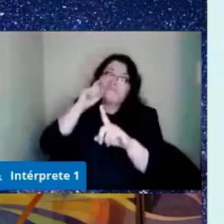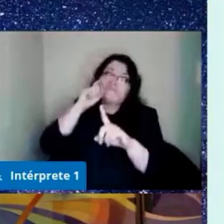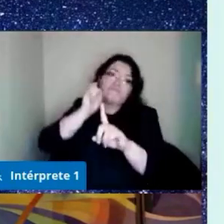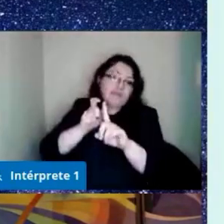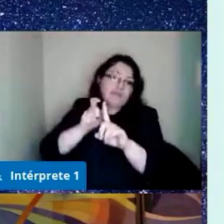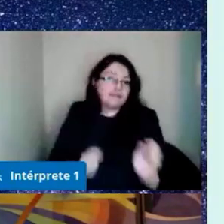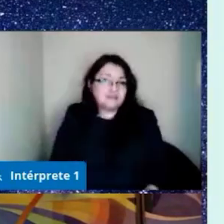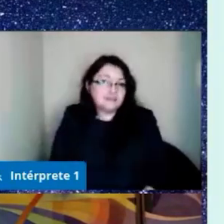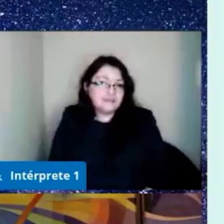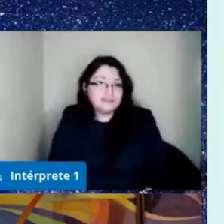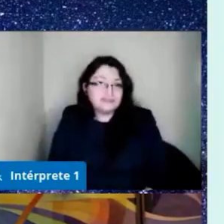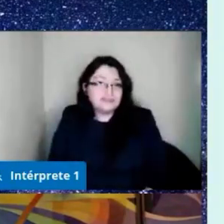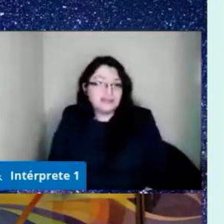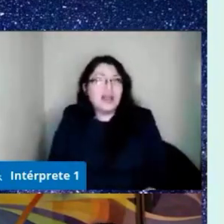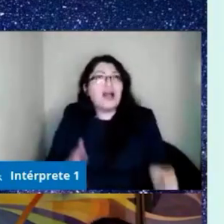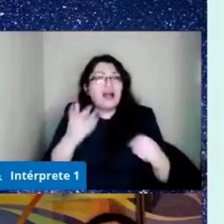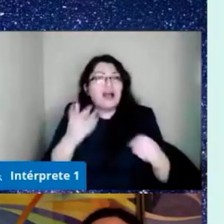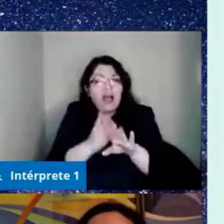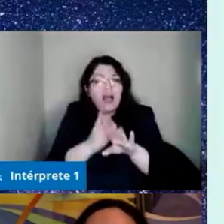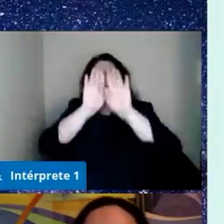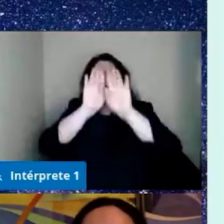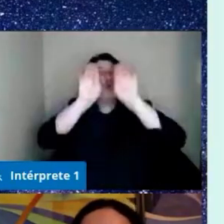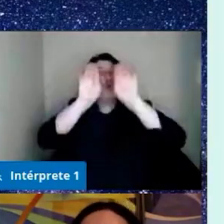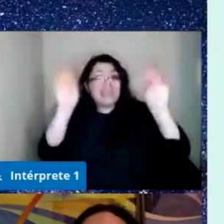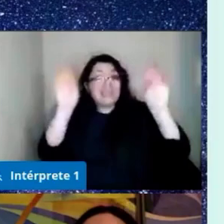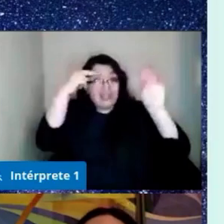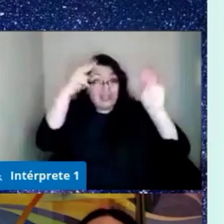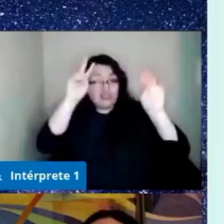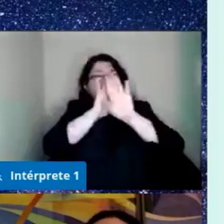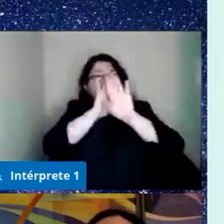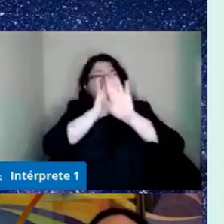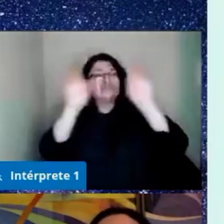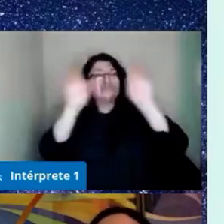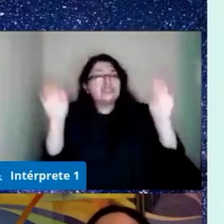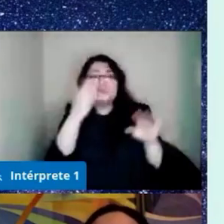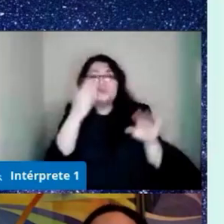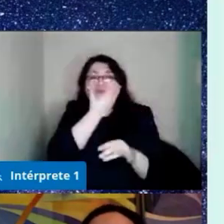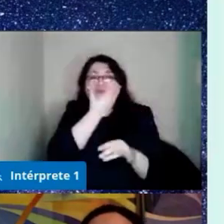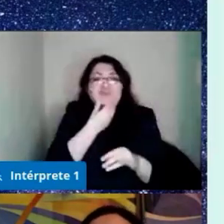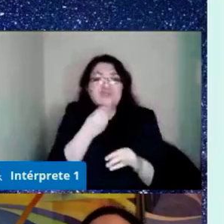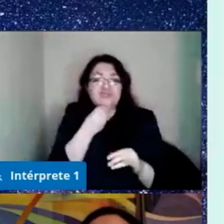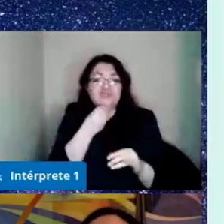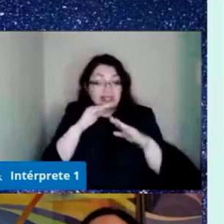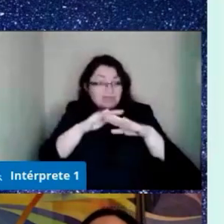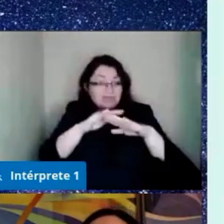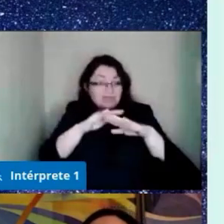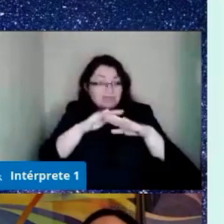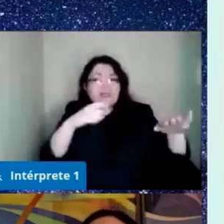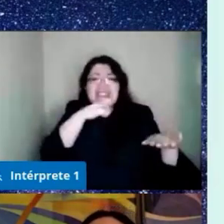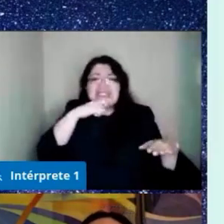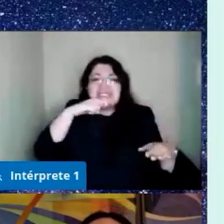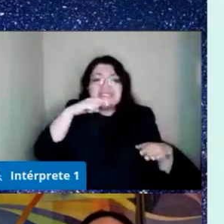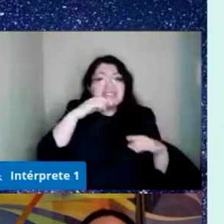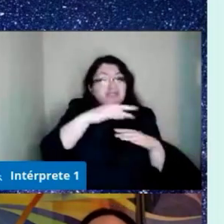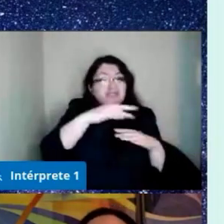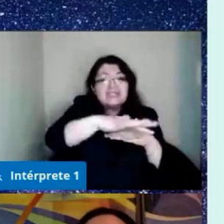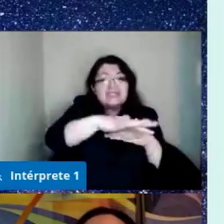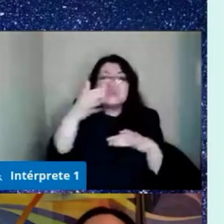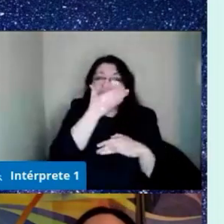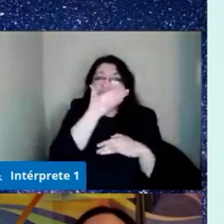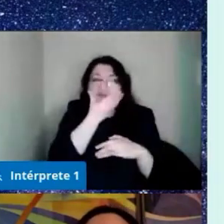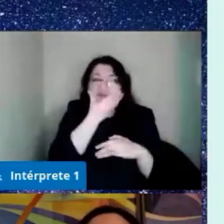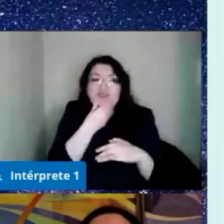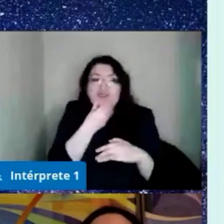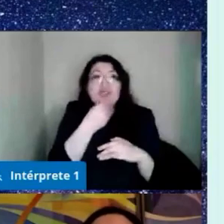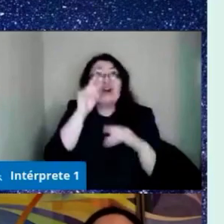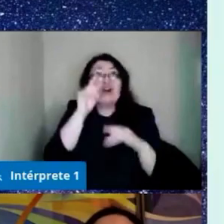Tenemos un cielo increíble en el norte de Chile, justo encima de ese desierto que es tan seco, tan bonito y tan limpio el cielo,